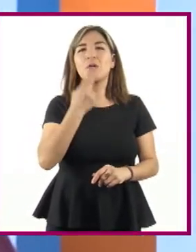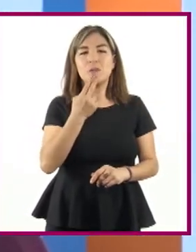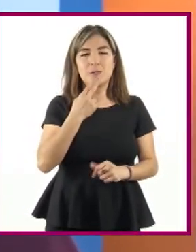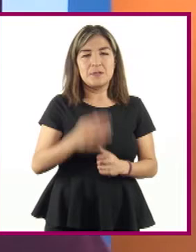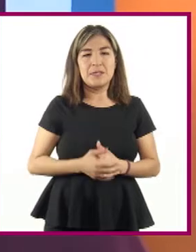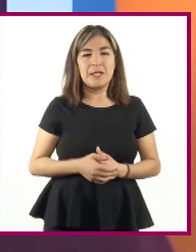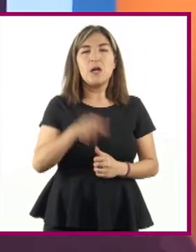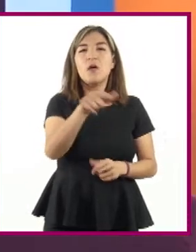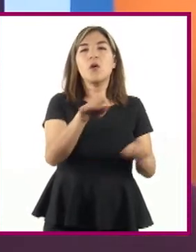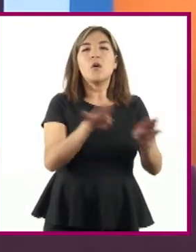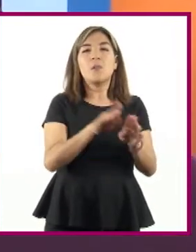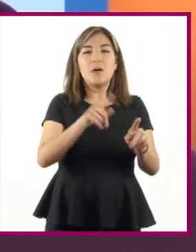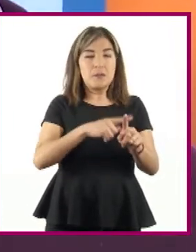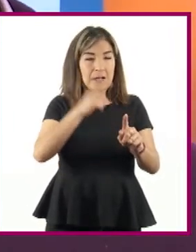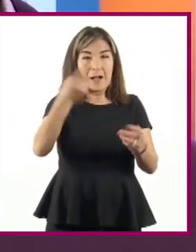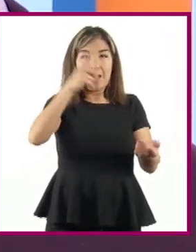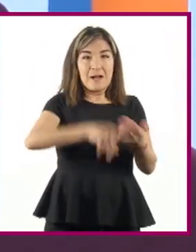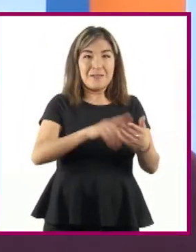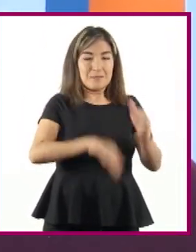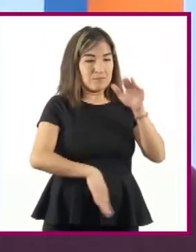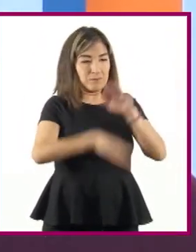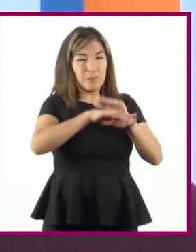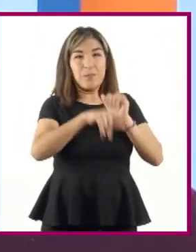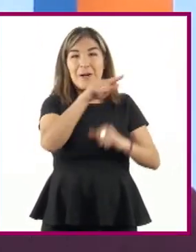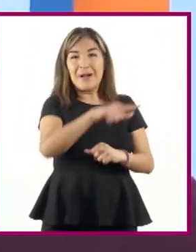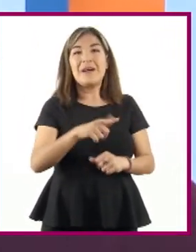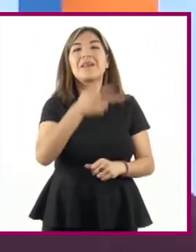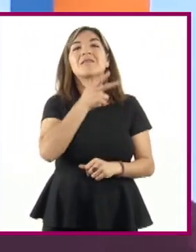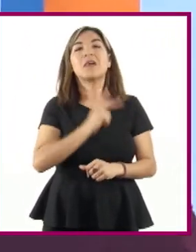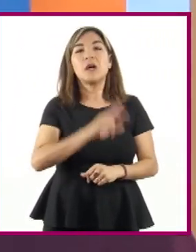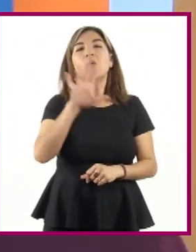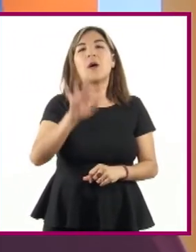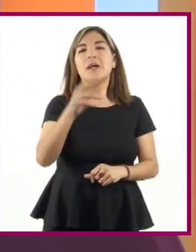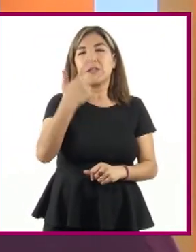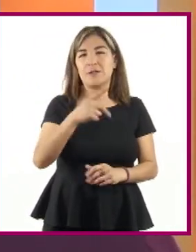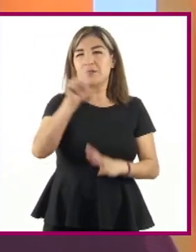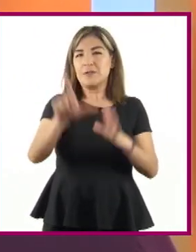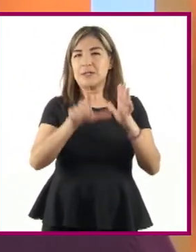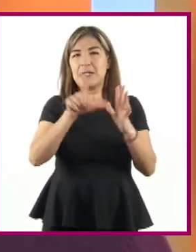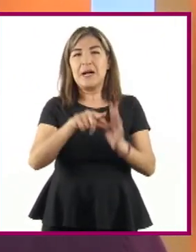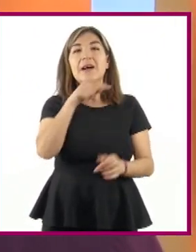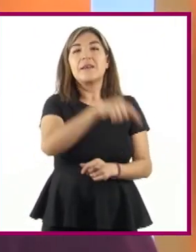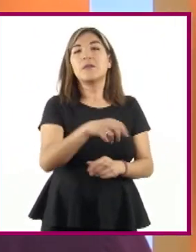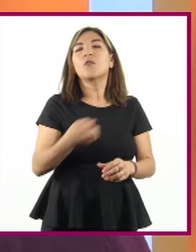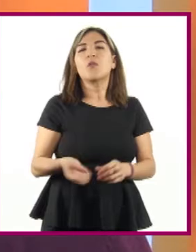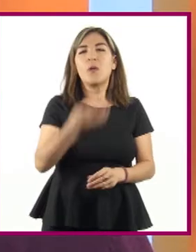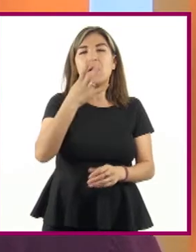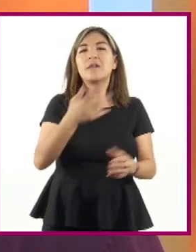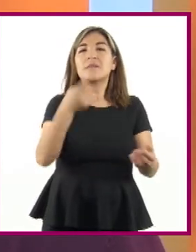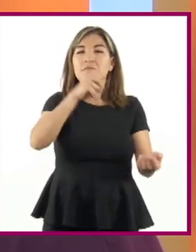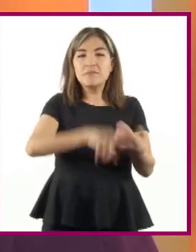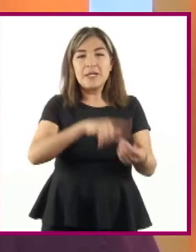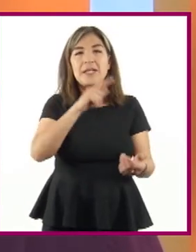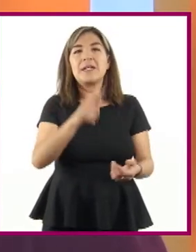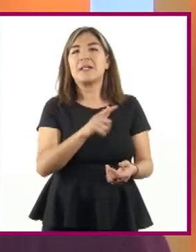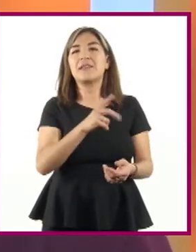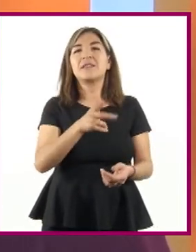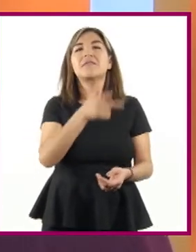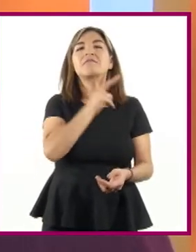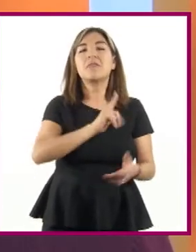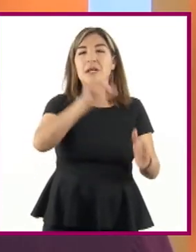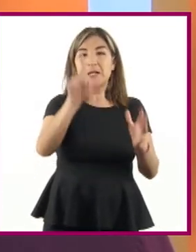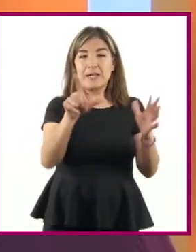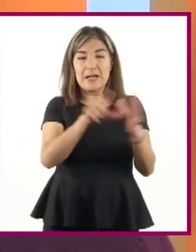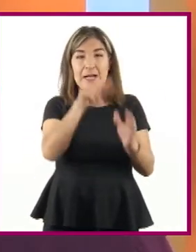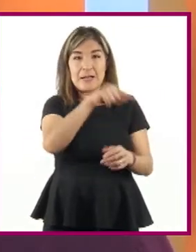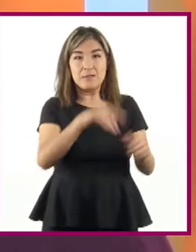manual, el tanque de gasolina tiene capacidad de 48 litros. Entonces, para calcular cuántos litros de gasolina contiene